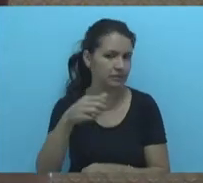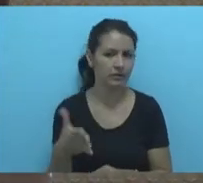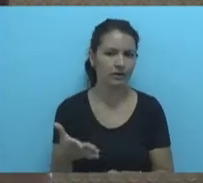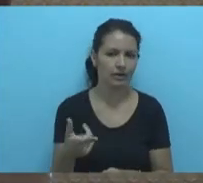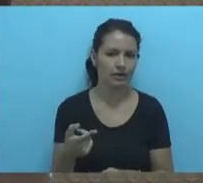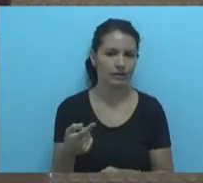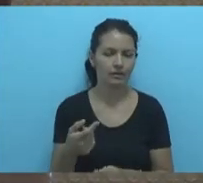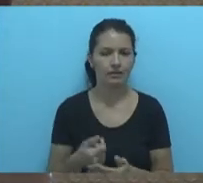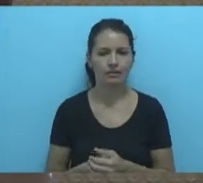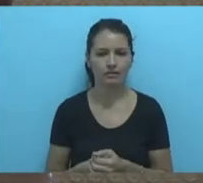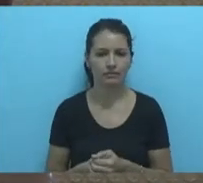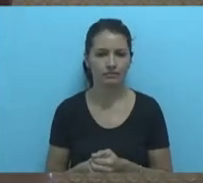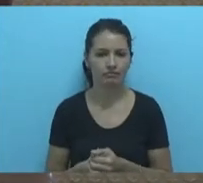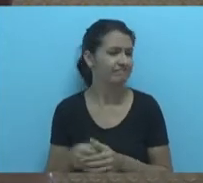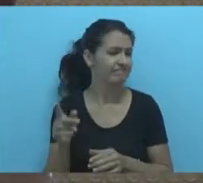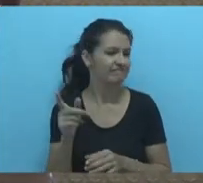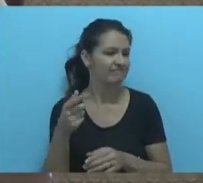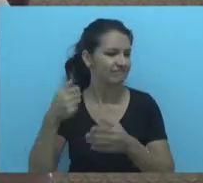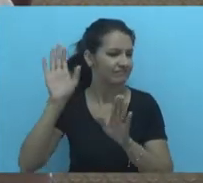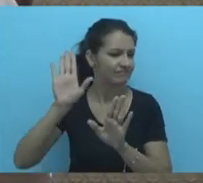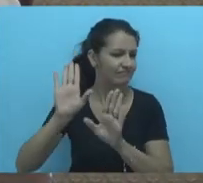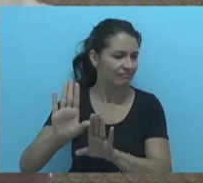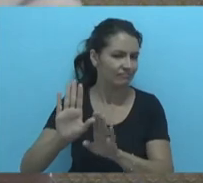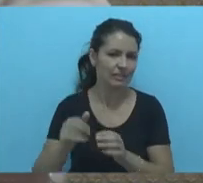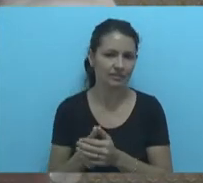que es simplemente un artículo de decoración.